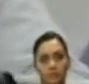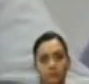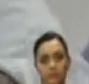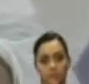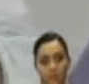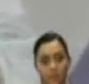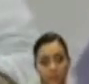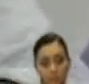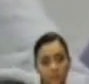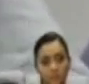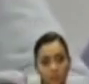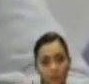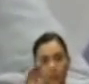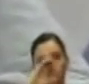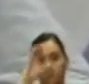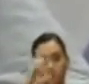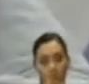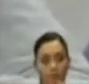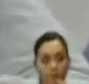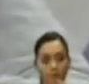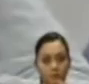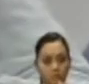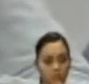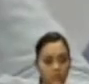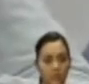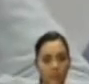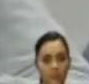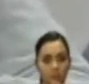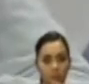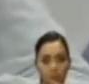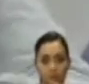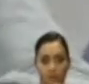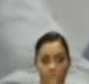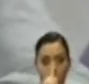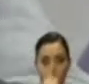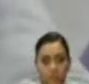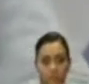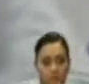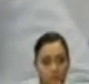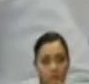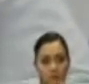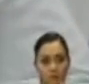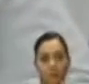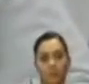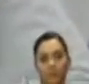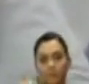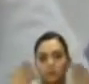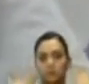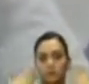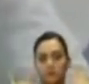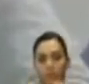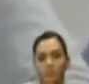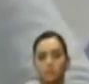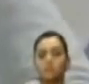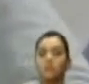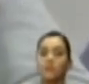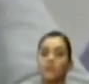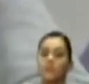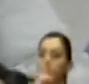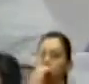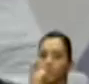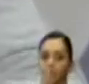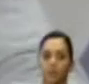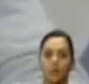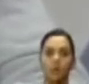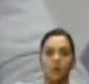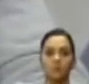geográfico en la costa sur del Pacífico de América Latina, que es el Golfo de Guayaquil. Con respecto a su pregunta, cuando